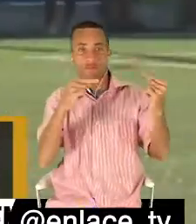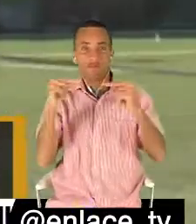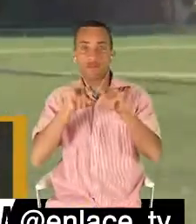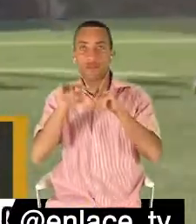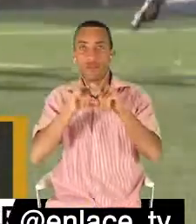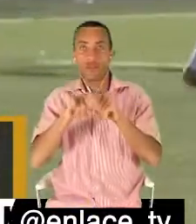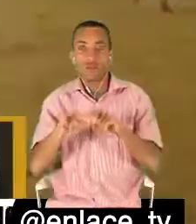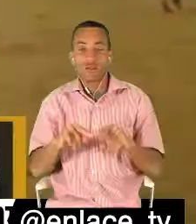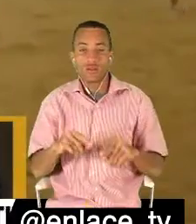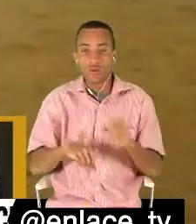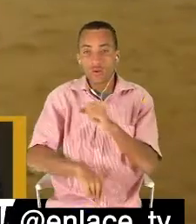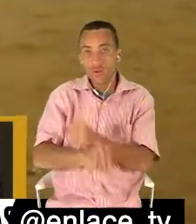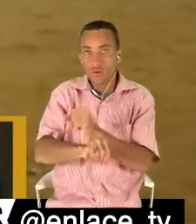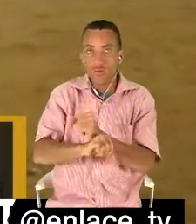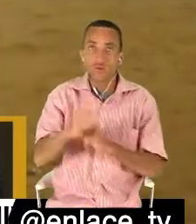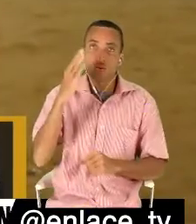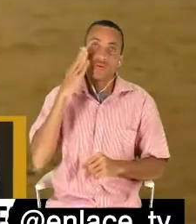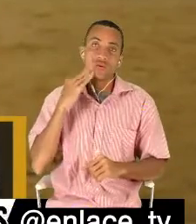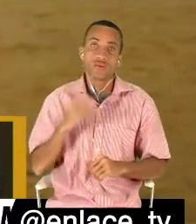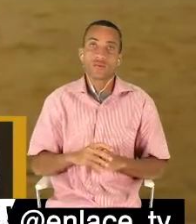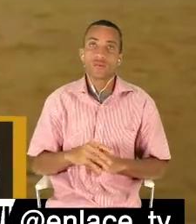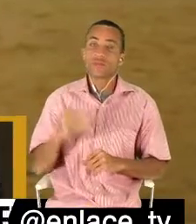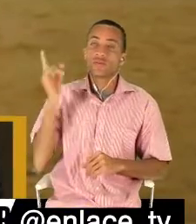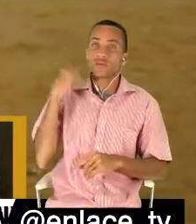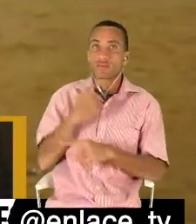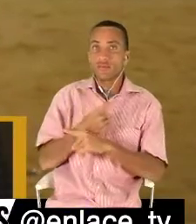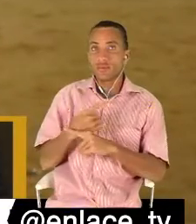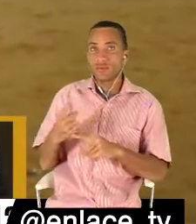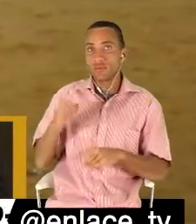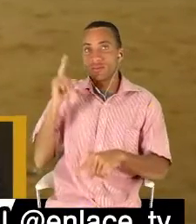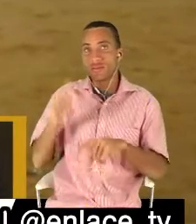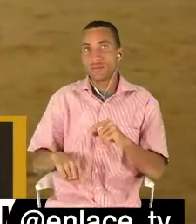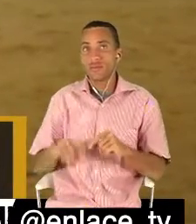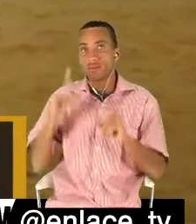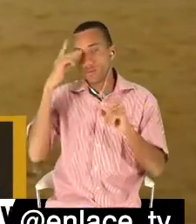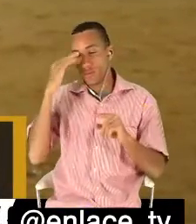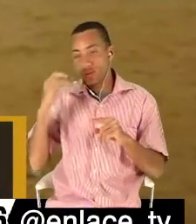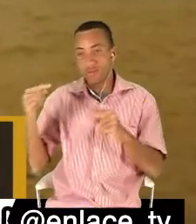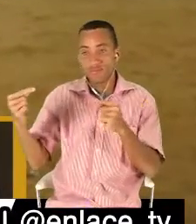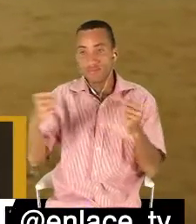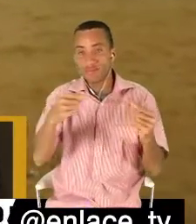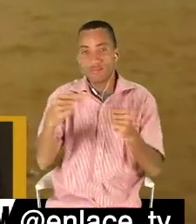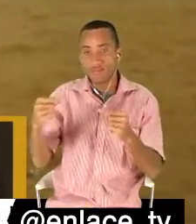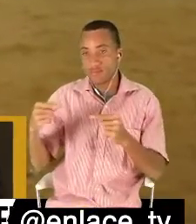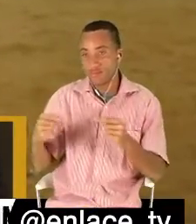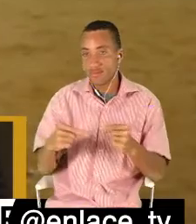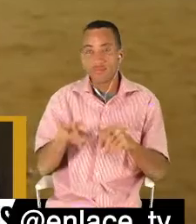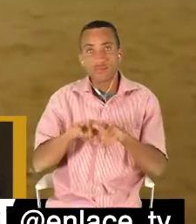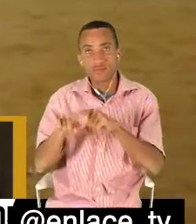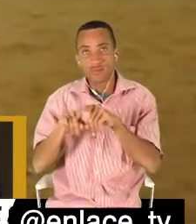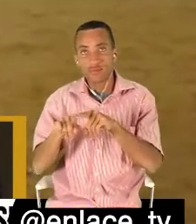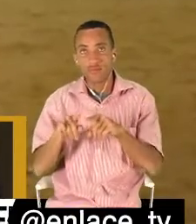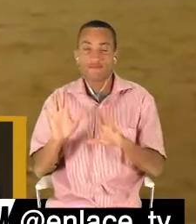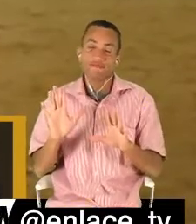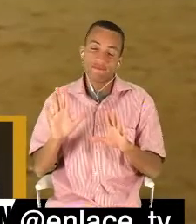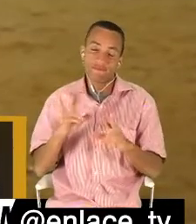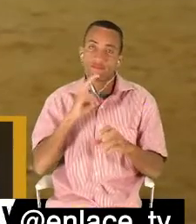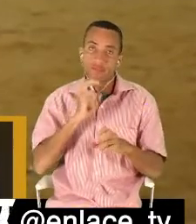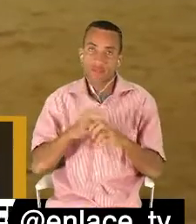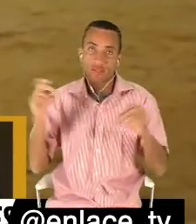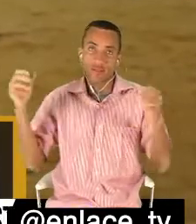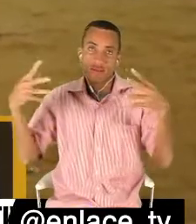a nivel nacional. La semana pasada no pudieron estar porque estamos, como estamos en torneo nacional, hay una pequeña dificultad, pero ya